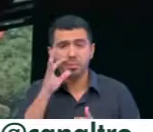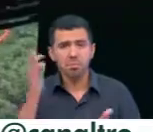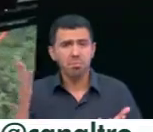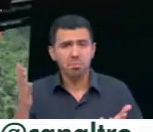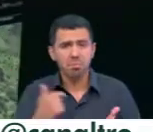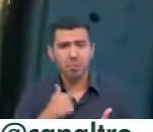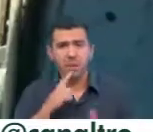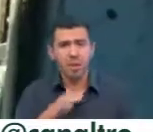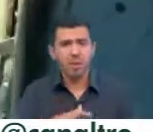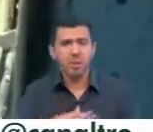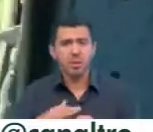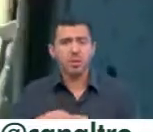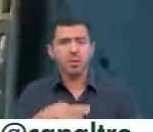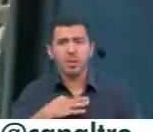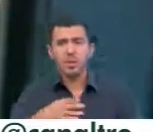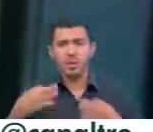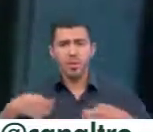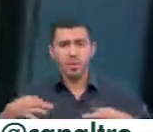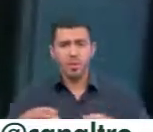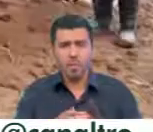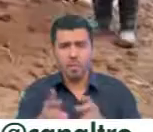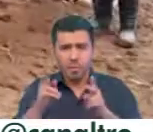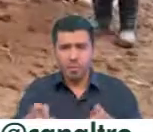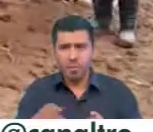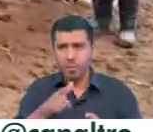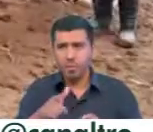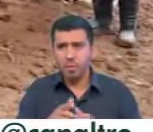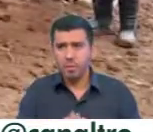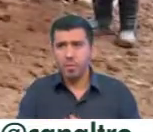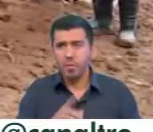en el momento en que el ejército llegó se encontraba con un bebé entre los brazos